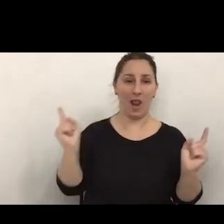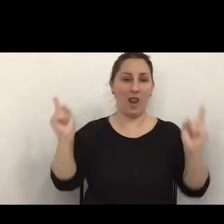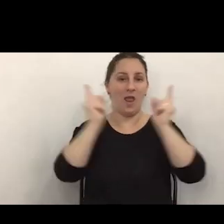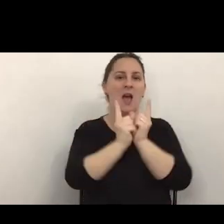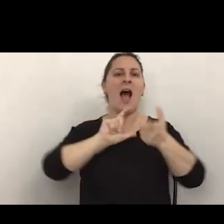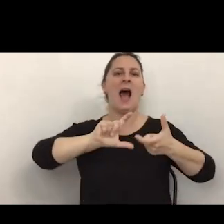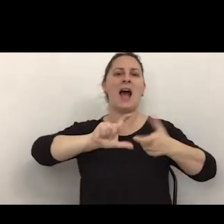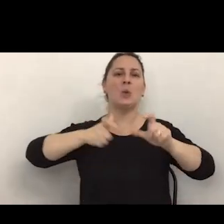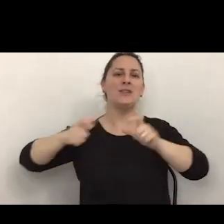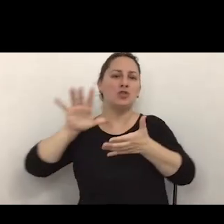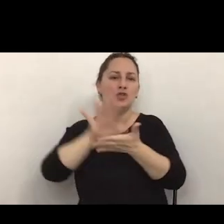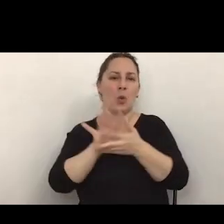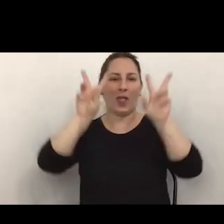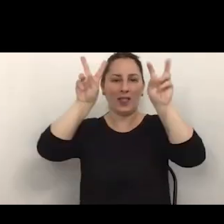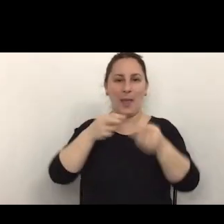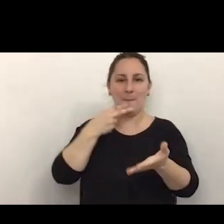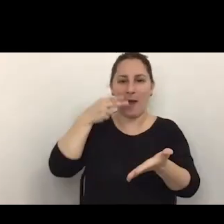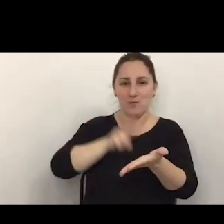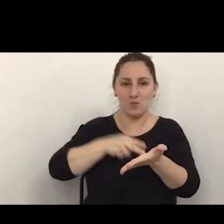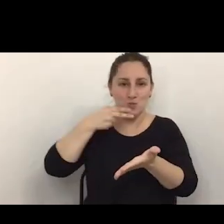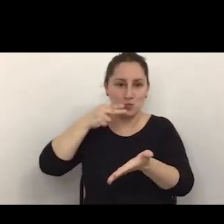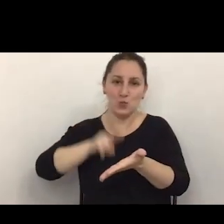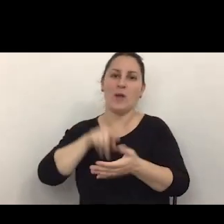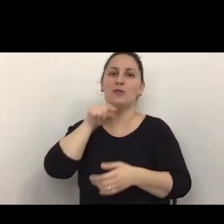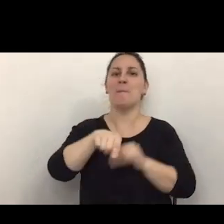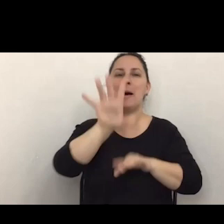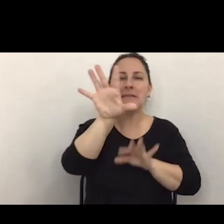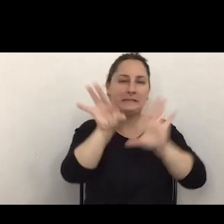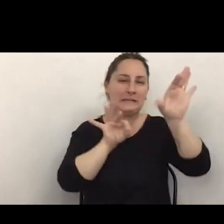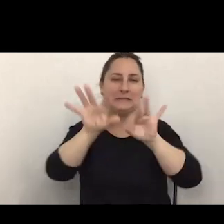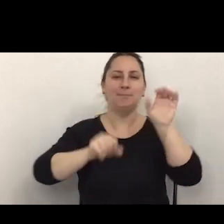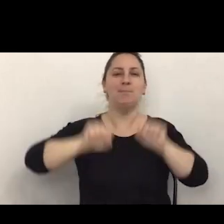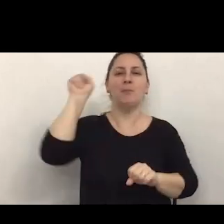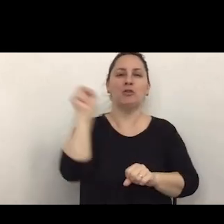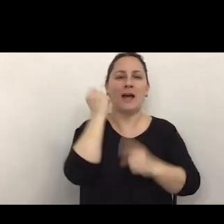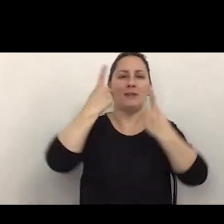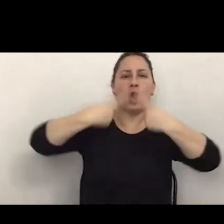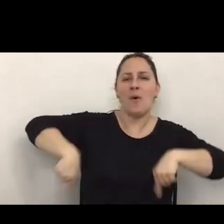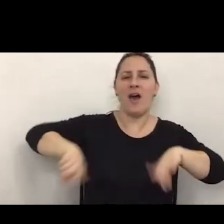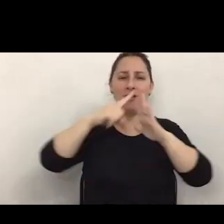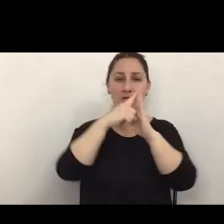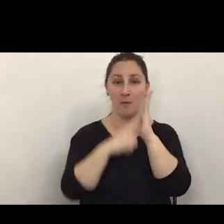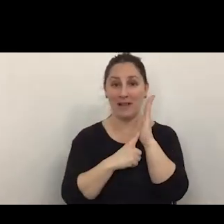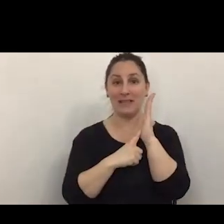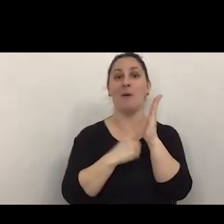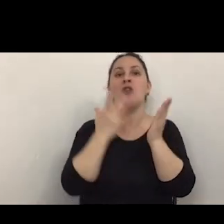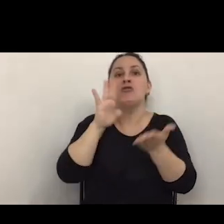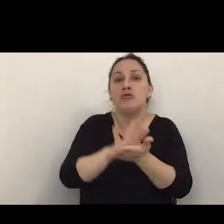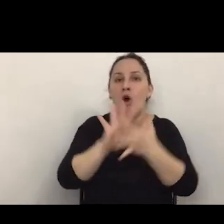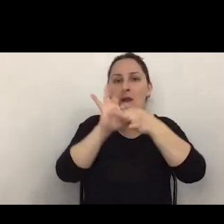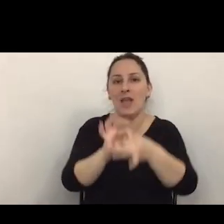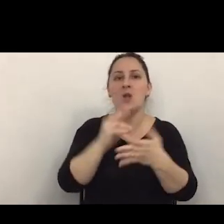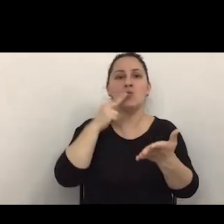actualizaciones tributarias, el cual se tratan las más destacadas y relevantes novedades normativas que se han dictado en materia impositiva y